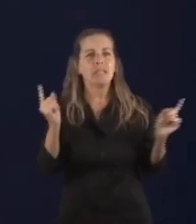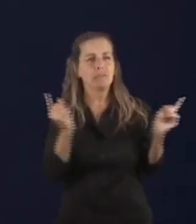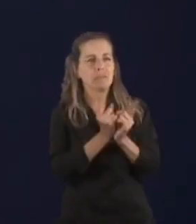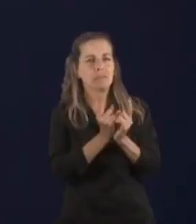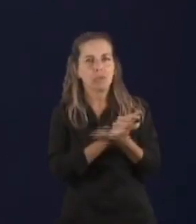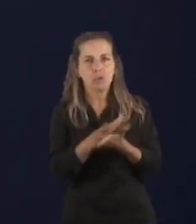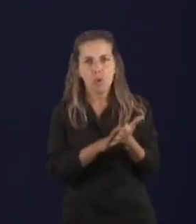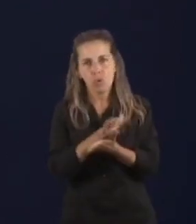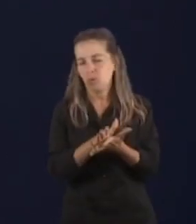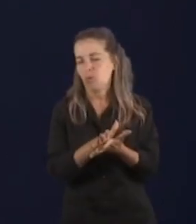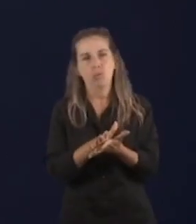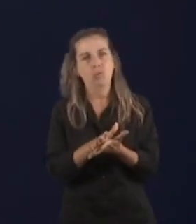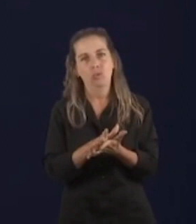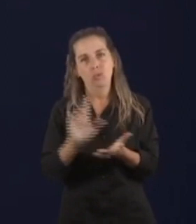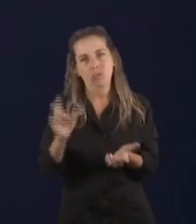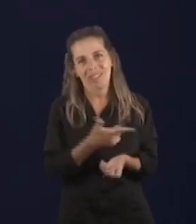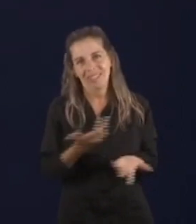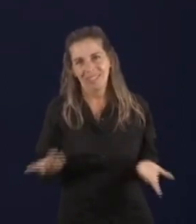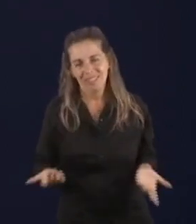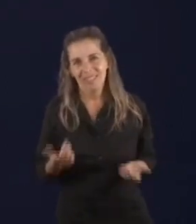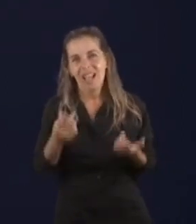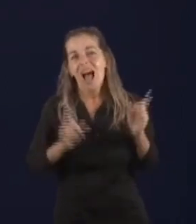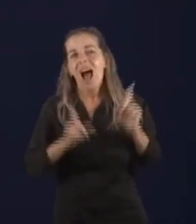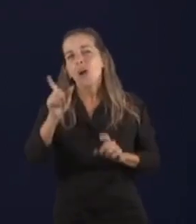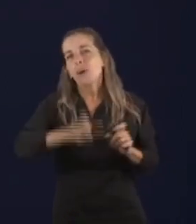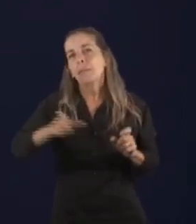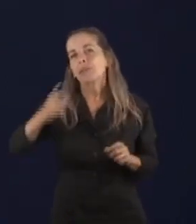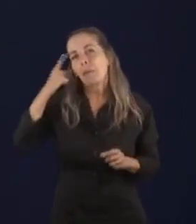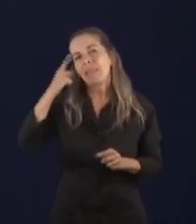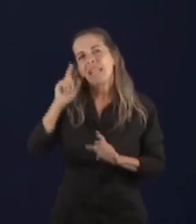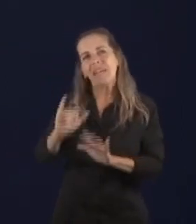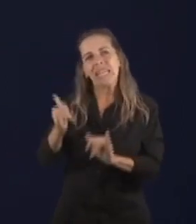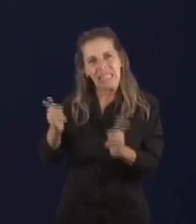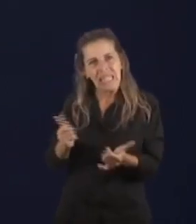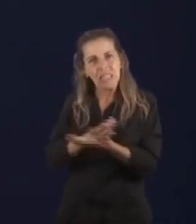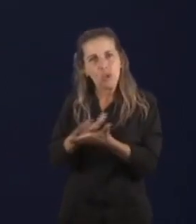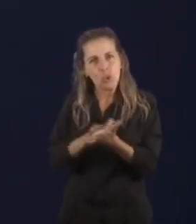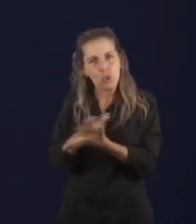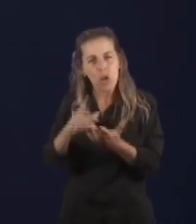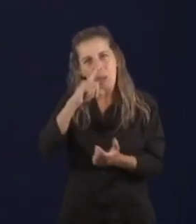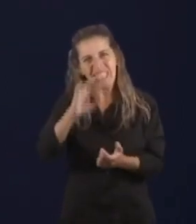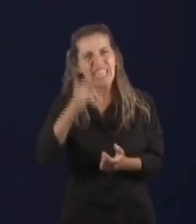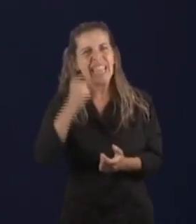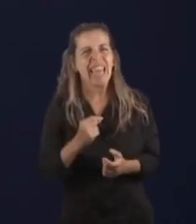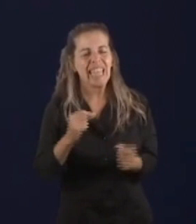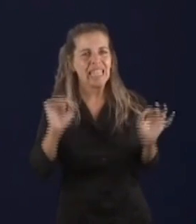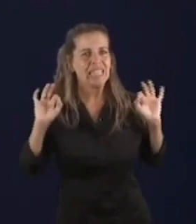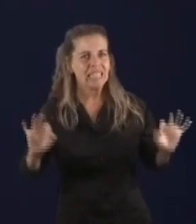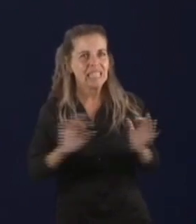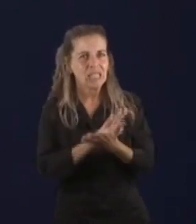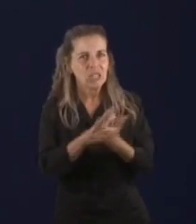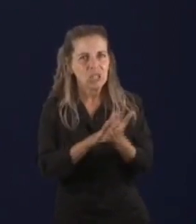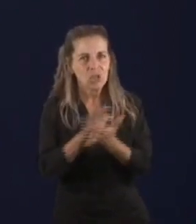me parece que hay hay hay el quien piensa o quien pensaba Eso me parece que eh reviste reviste